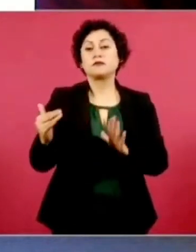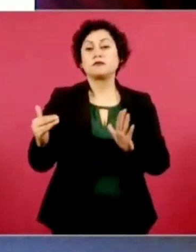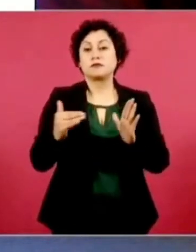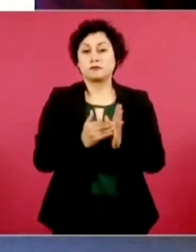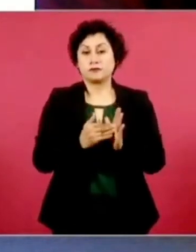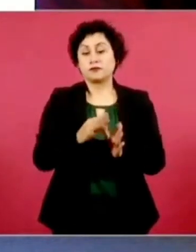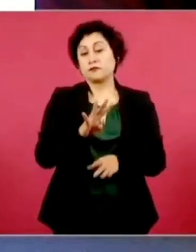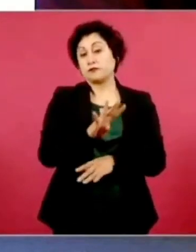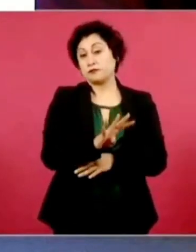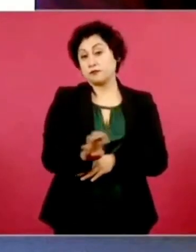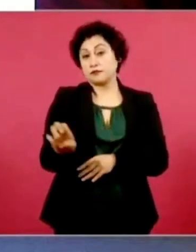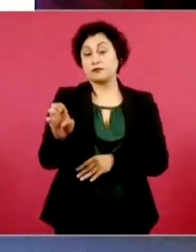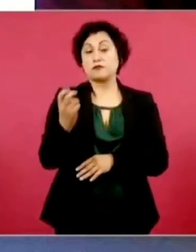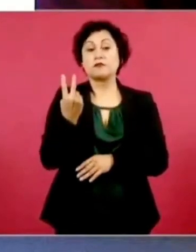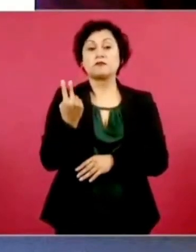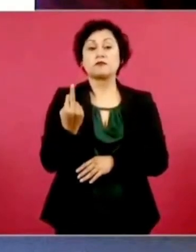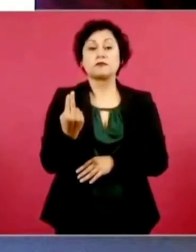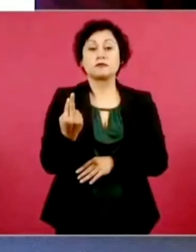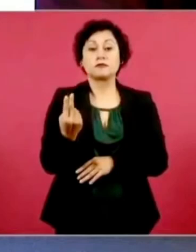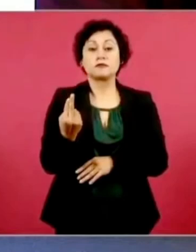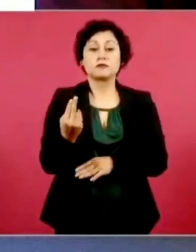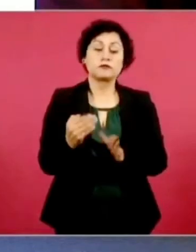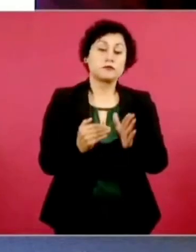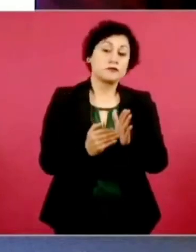750,425 millones de pesos.